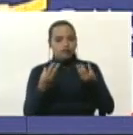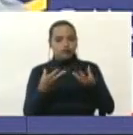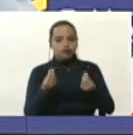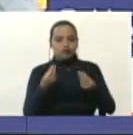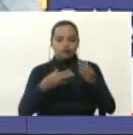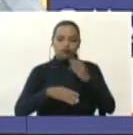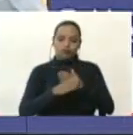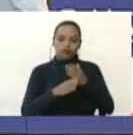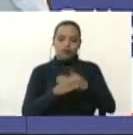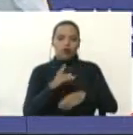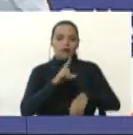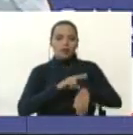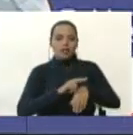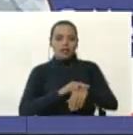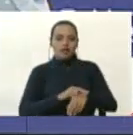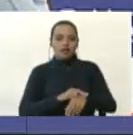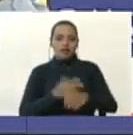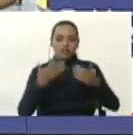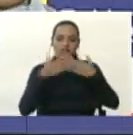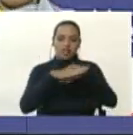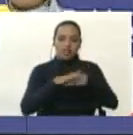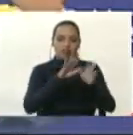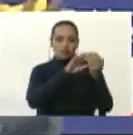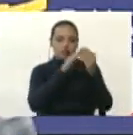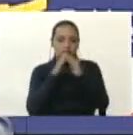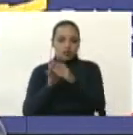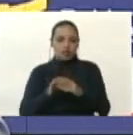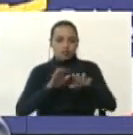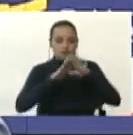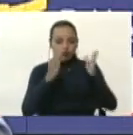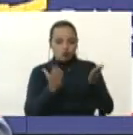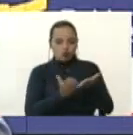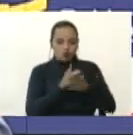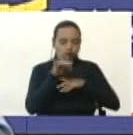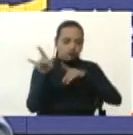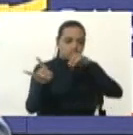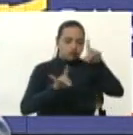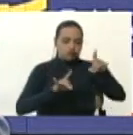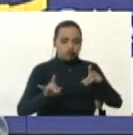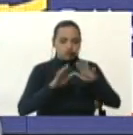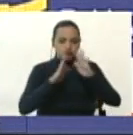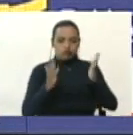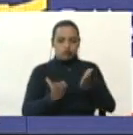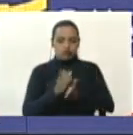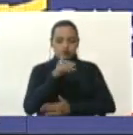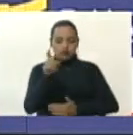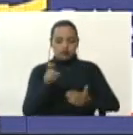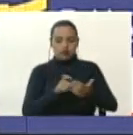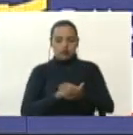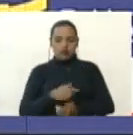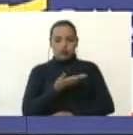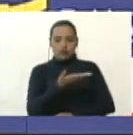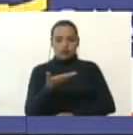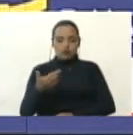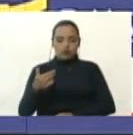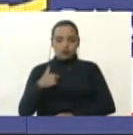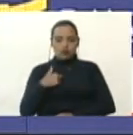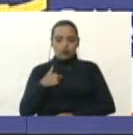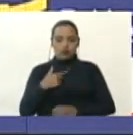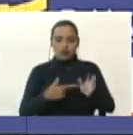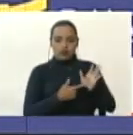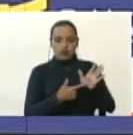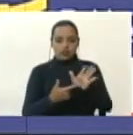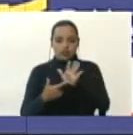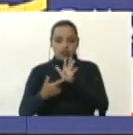médicos integrales comunitarios por el mundo entero. Por el mundo entero. Y nosotros hemos seguido el ejemplo